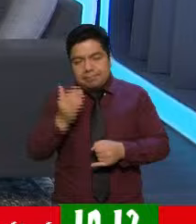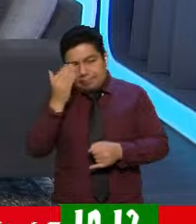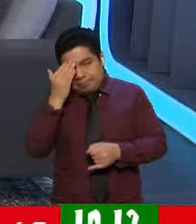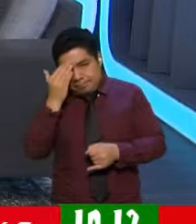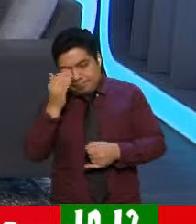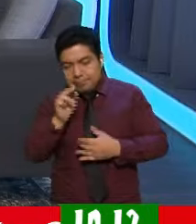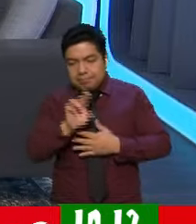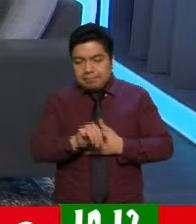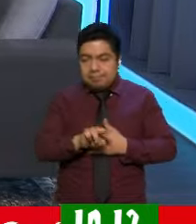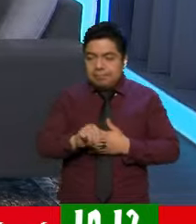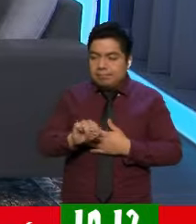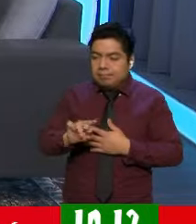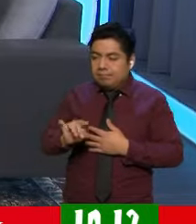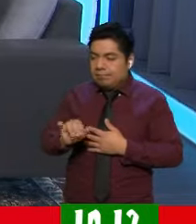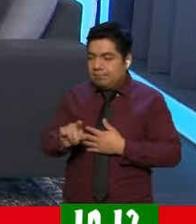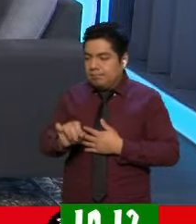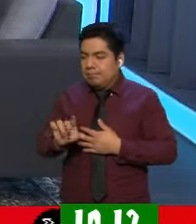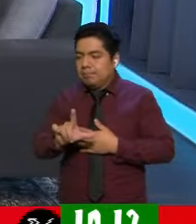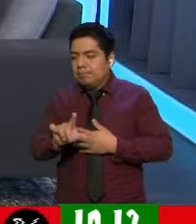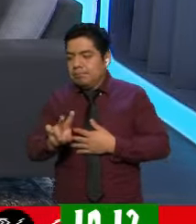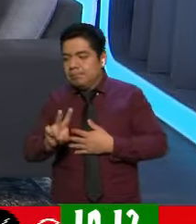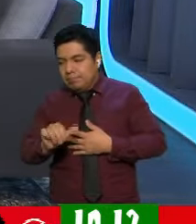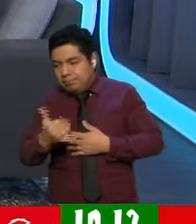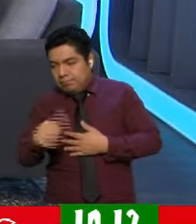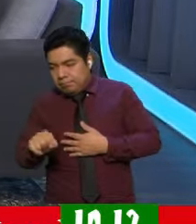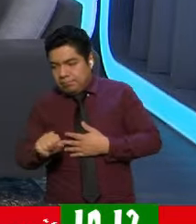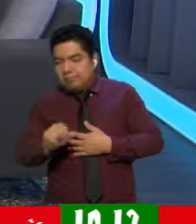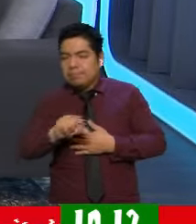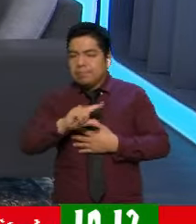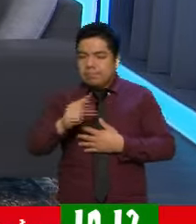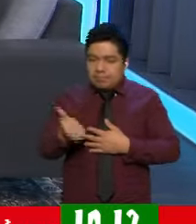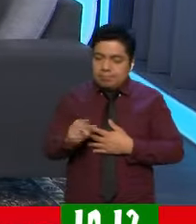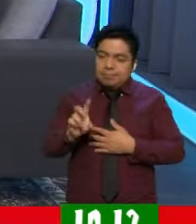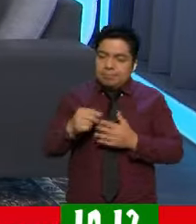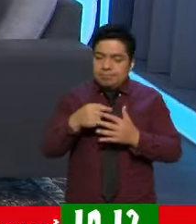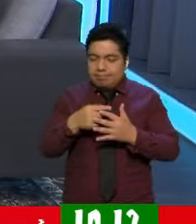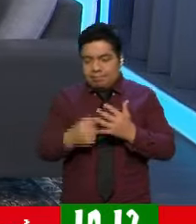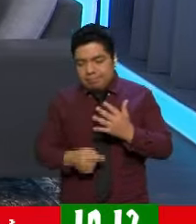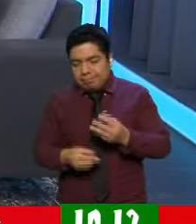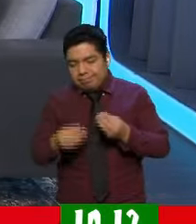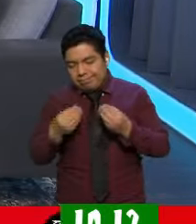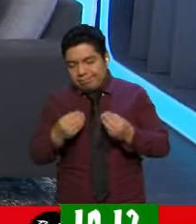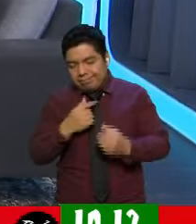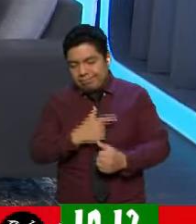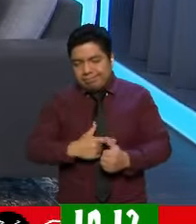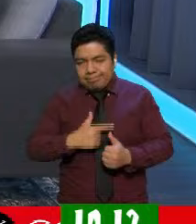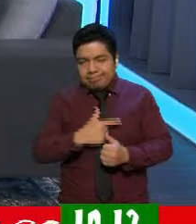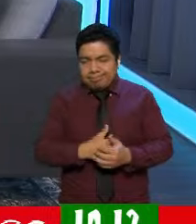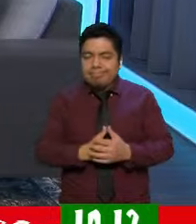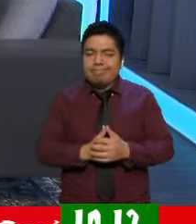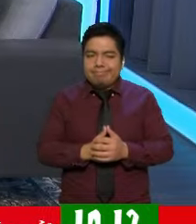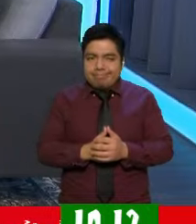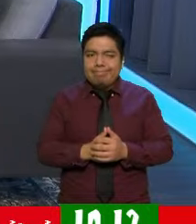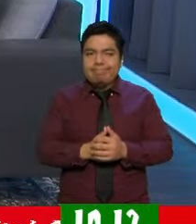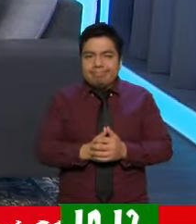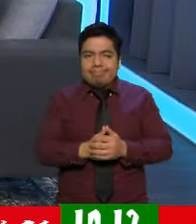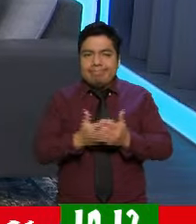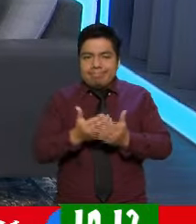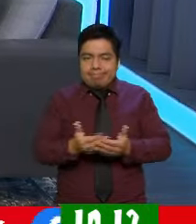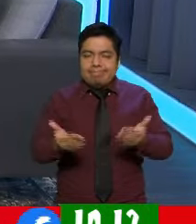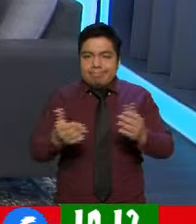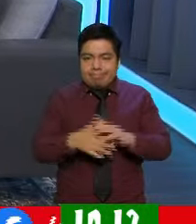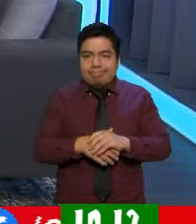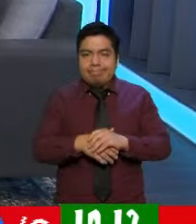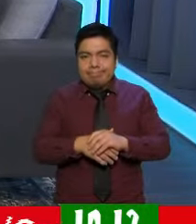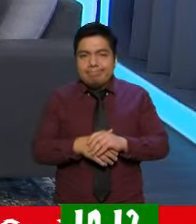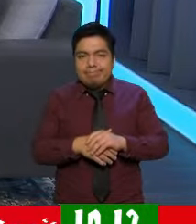la de Nunca dejaré de que te vayas, ¿no? Hay otra de los treintañeros que está muy buena. En fin, oye, un abrazo a Carlitos. Me gustan. Un gran compositor. Oye, un gran